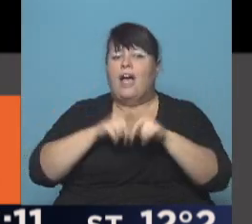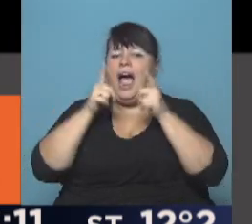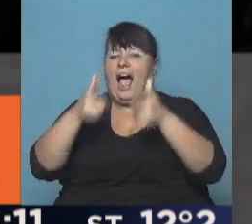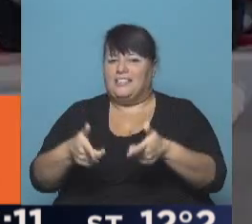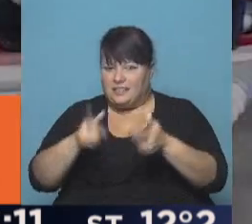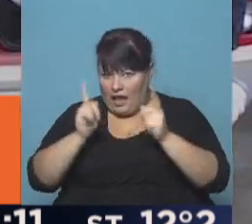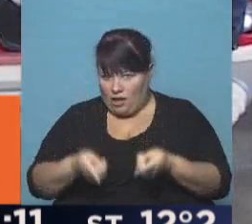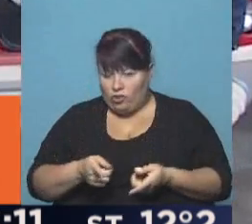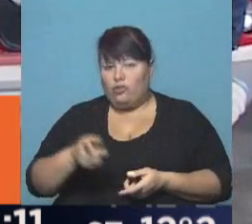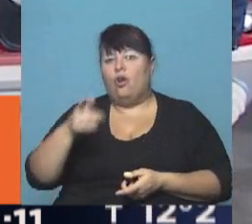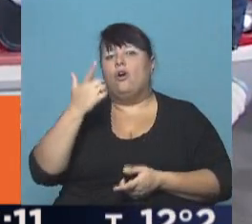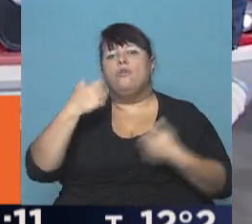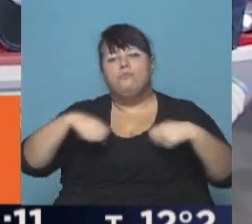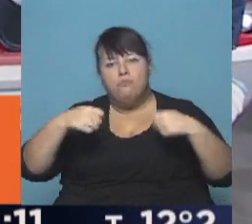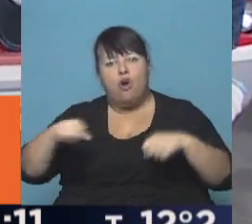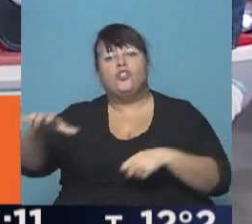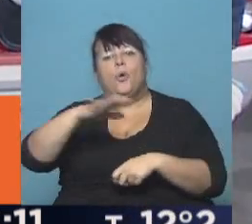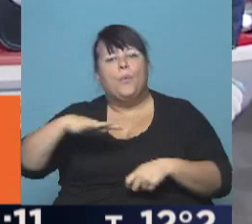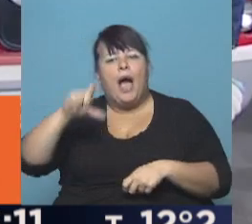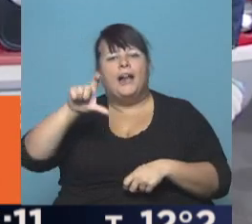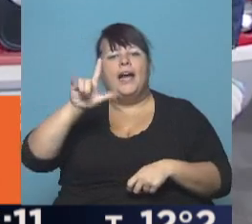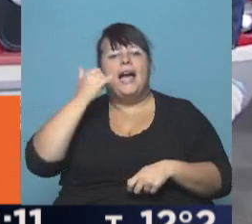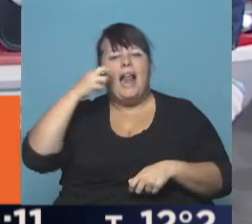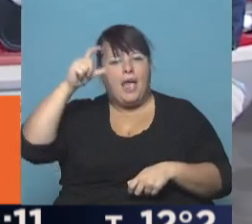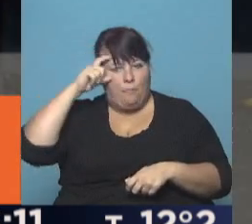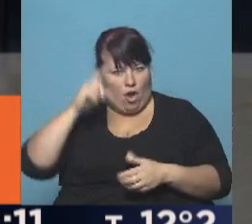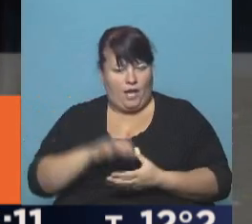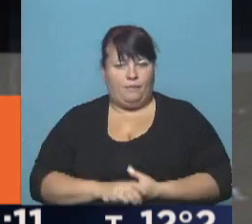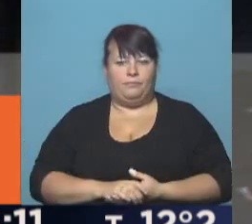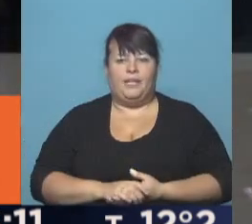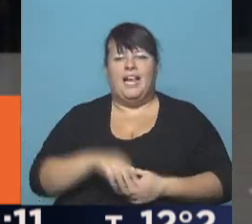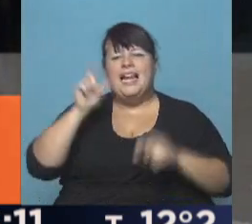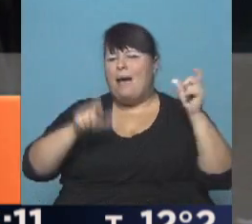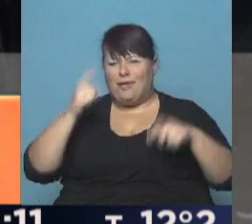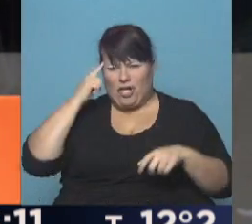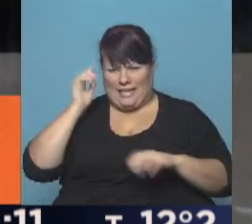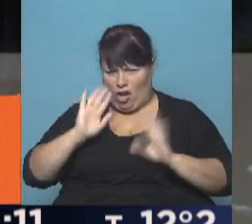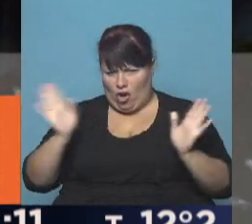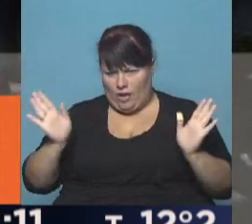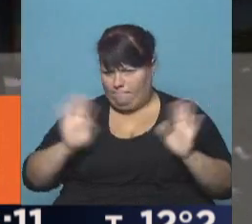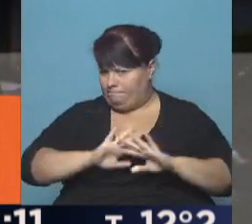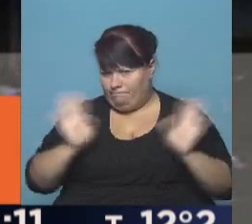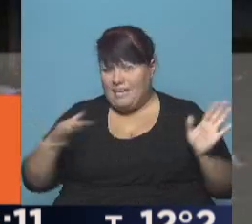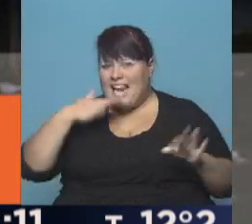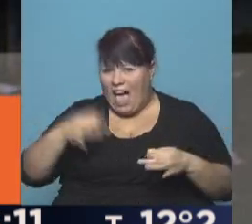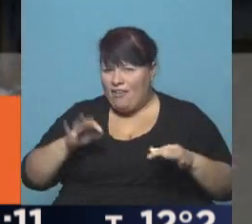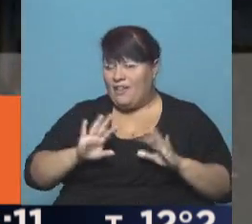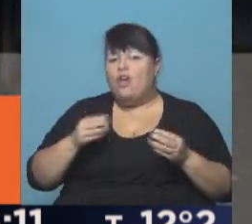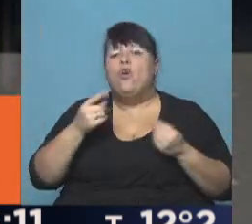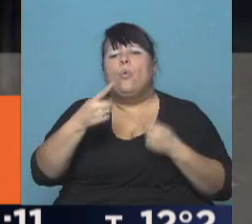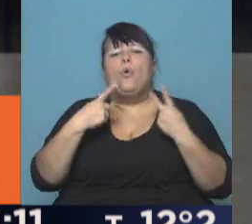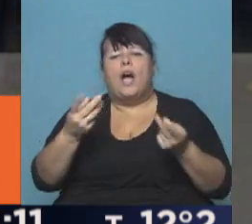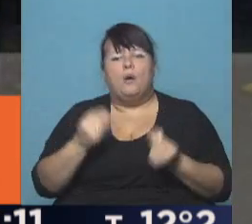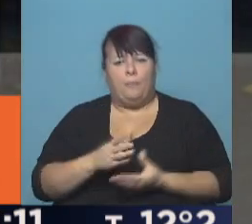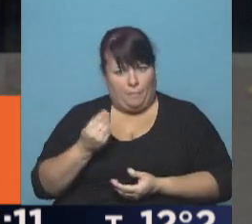intento de robo con una moto en la localidad de claypole la gente está re loca la verdad que como viajamos